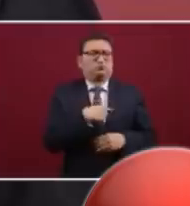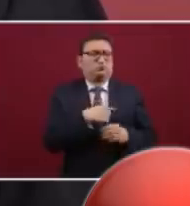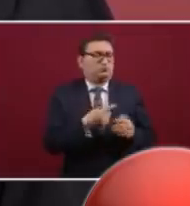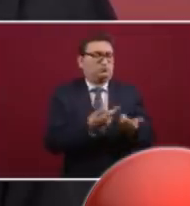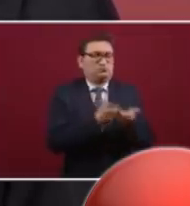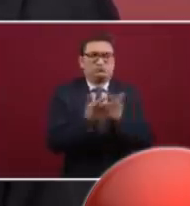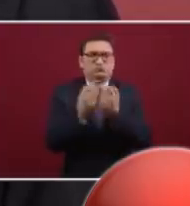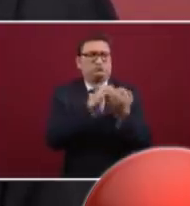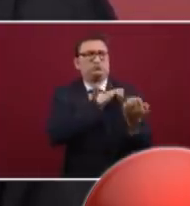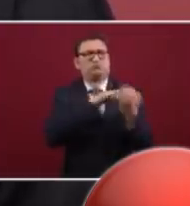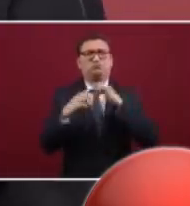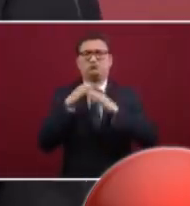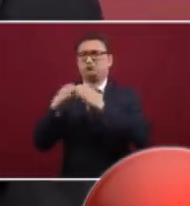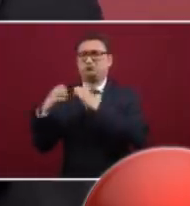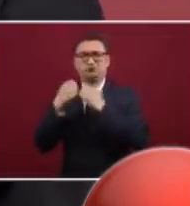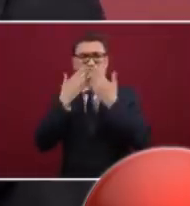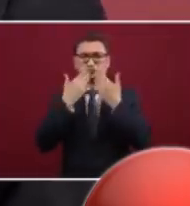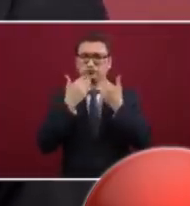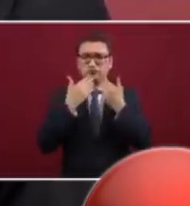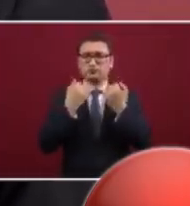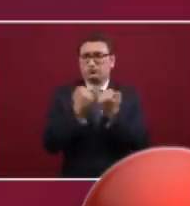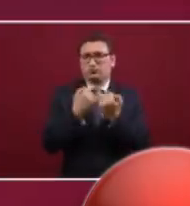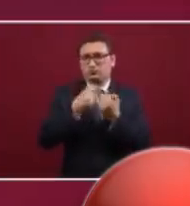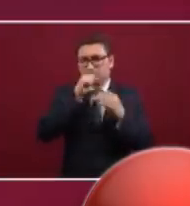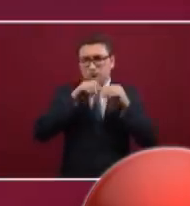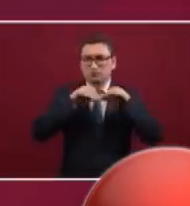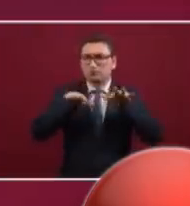enemigos en los medios de información.